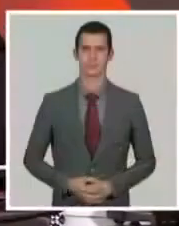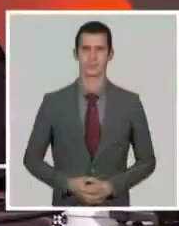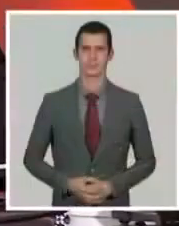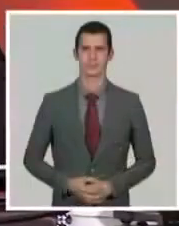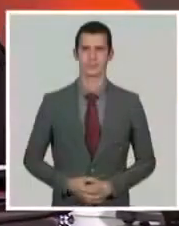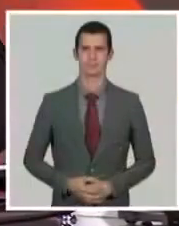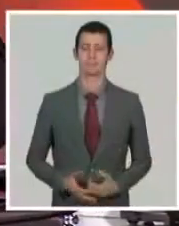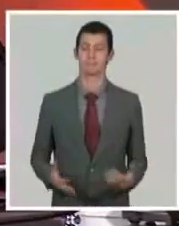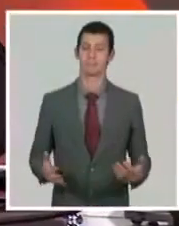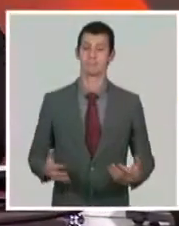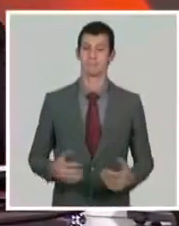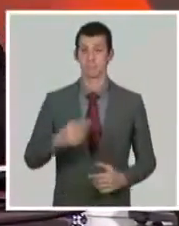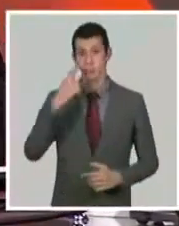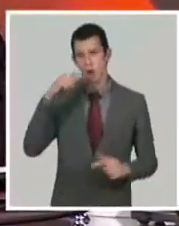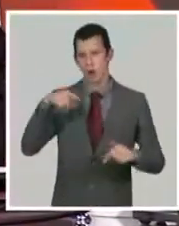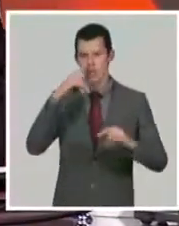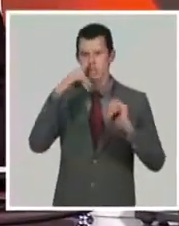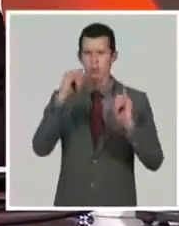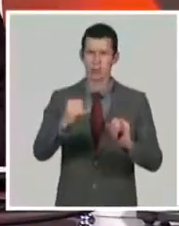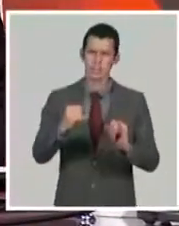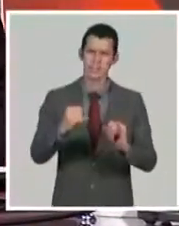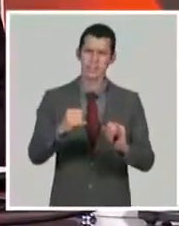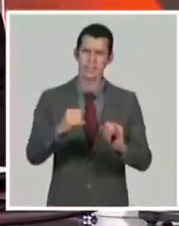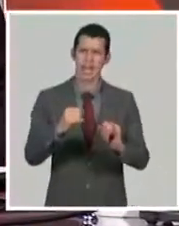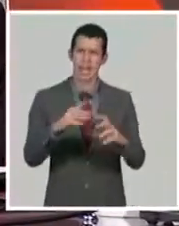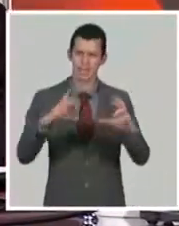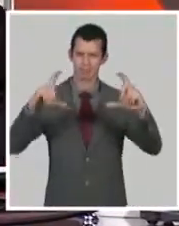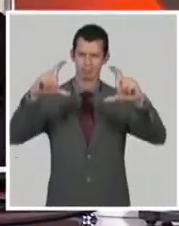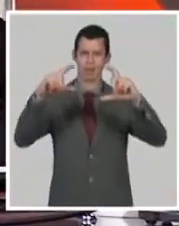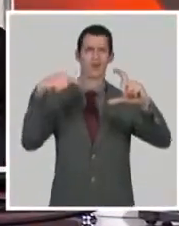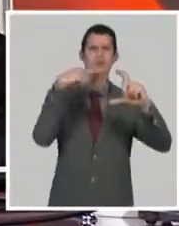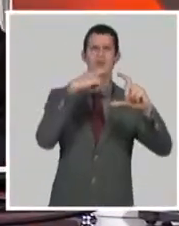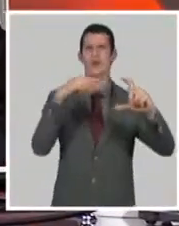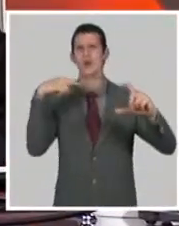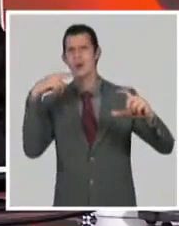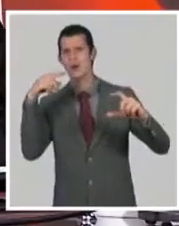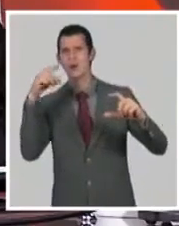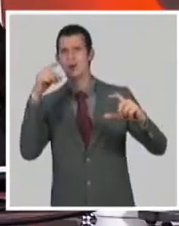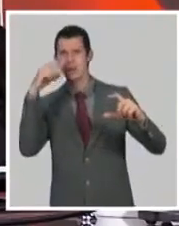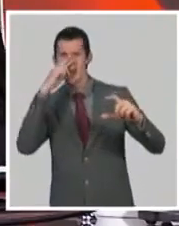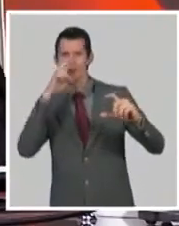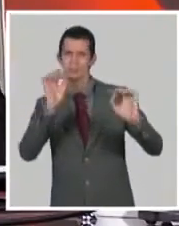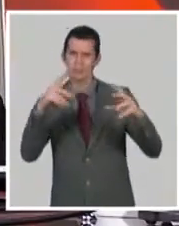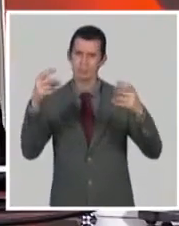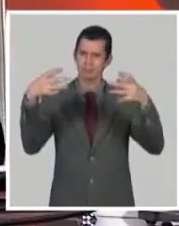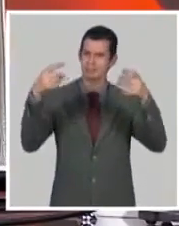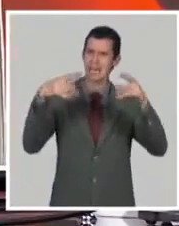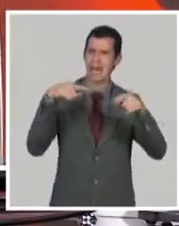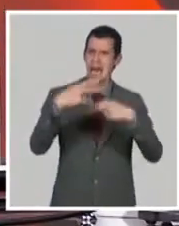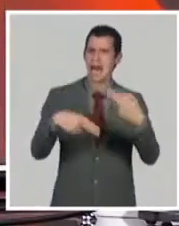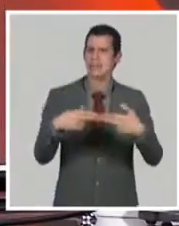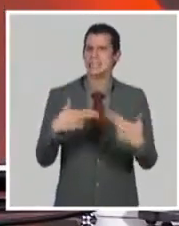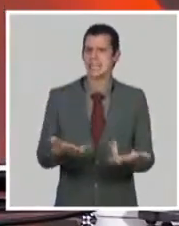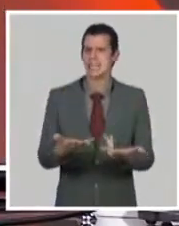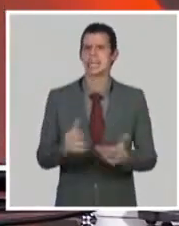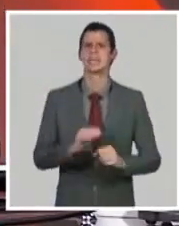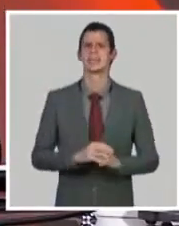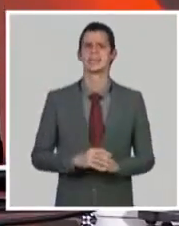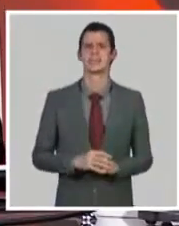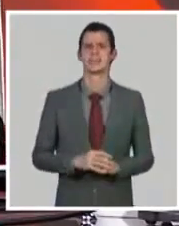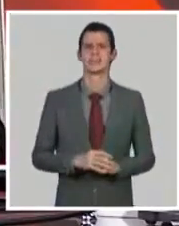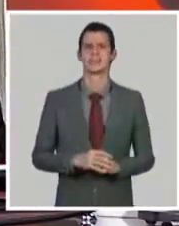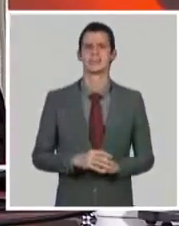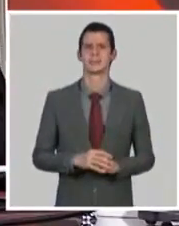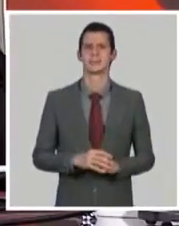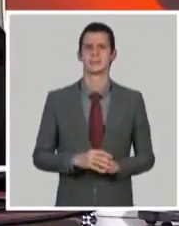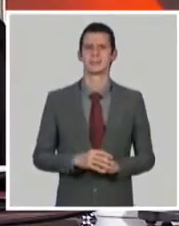Bueno, una de las noticias que teníamos hoy en portada en Cuba Debate hablaba de que la variante que había sido identificada en Sudáfrica, dice la OMS,